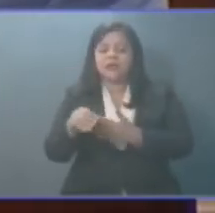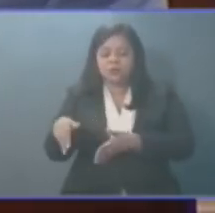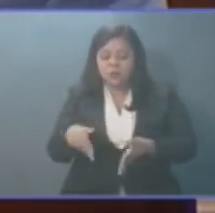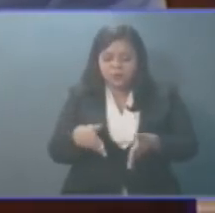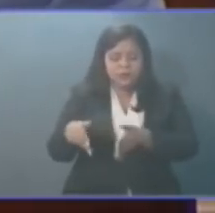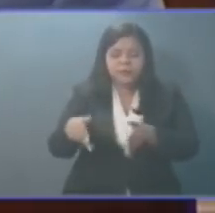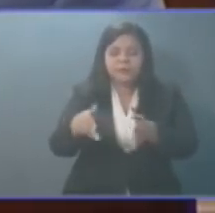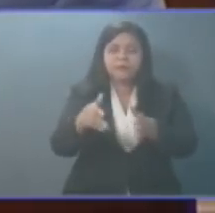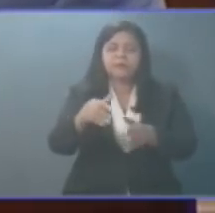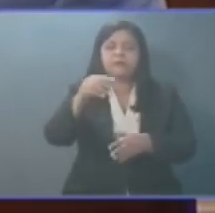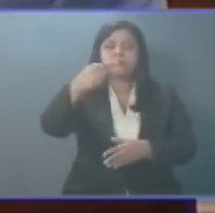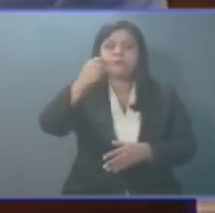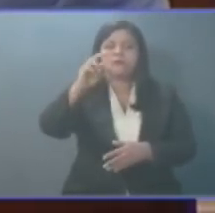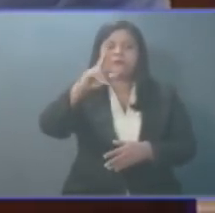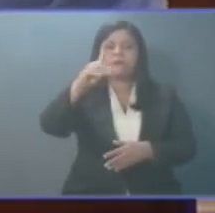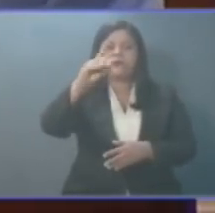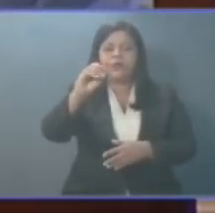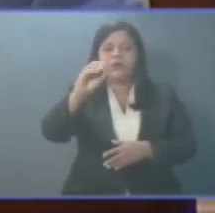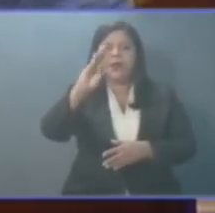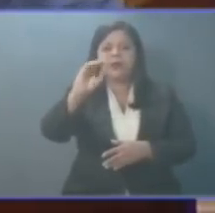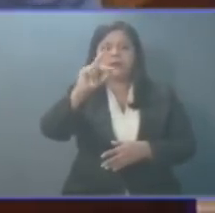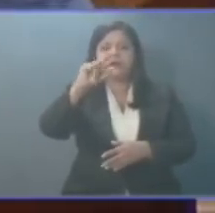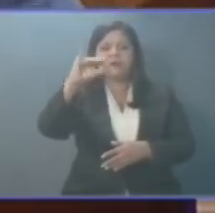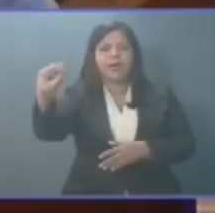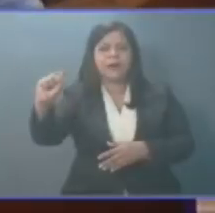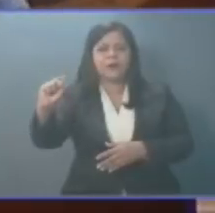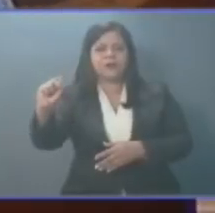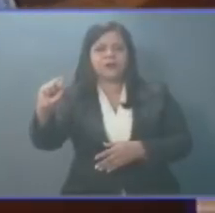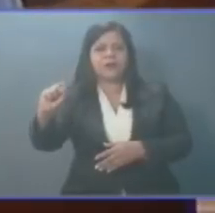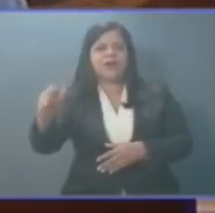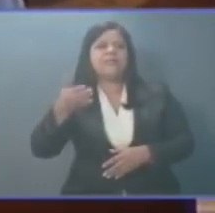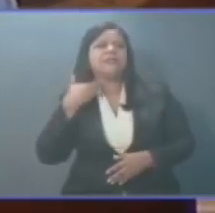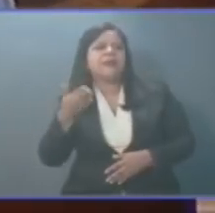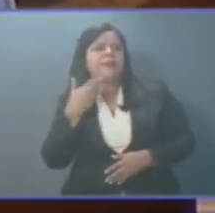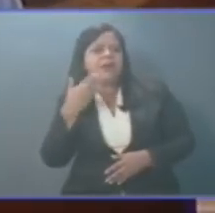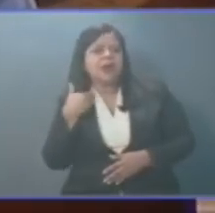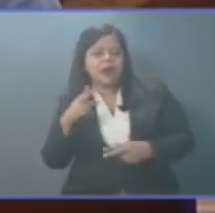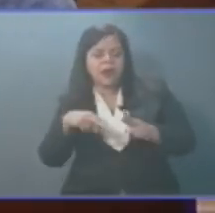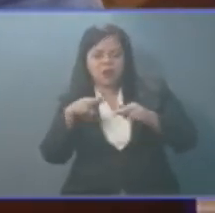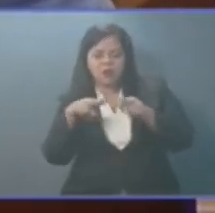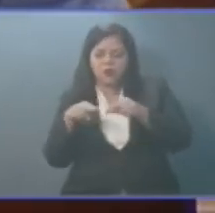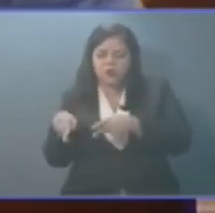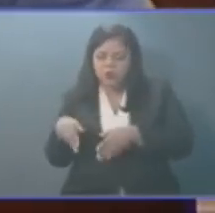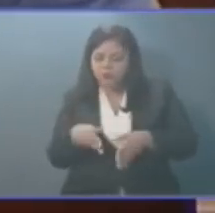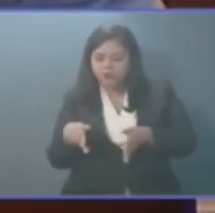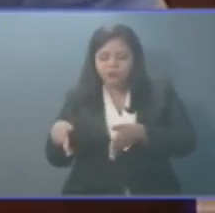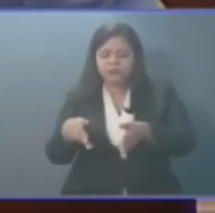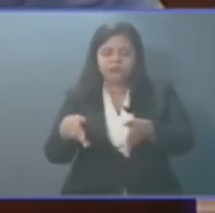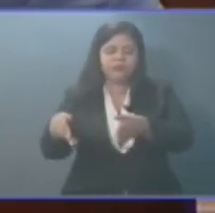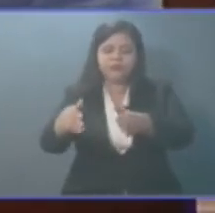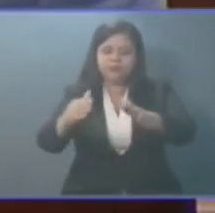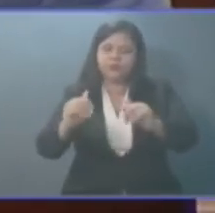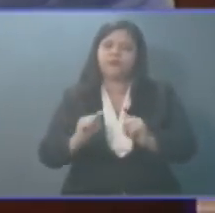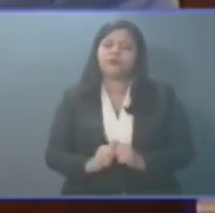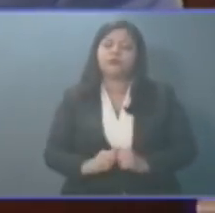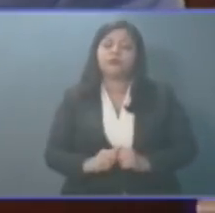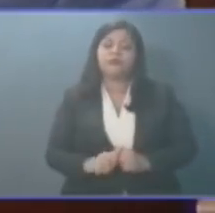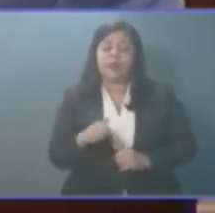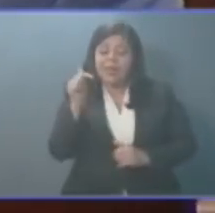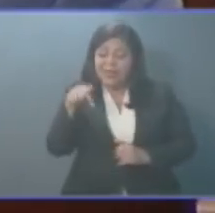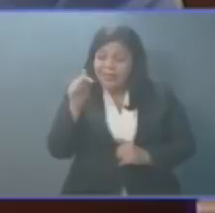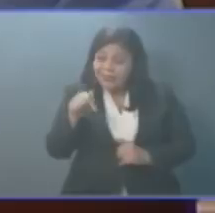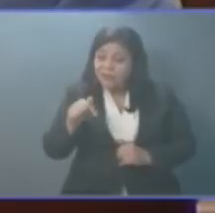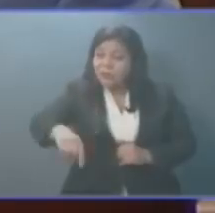está construyendo en la ciudad más importante del oriente del país, San Miguel. Esta obra es la